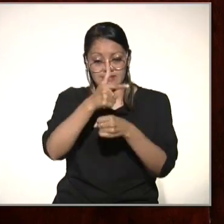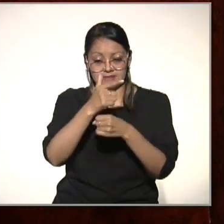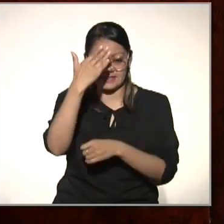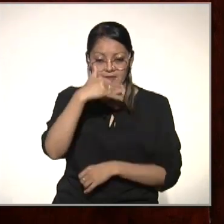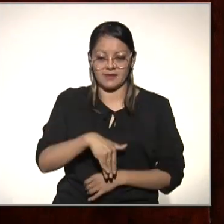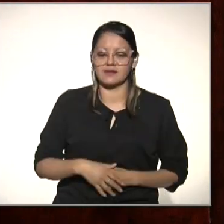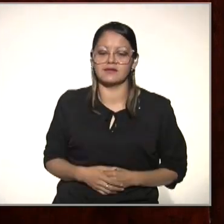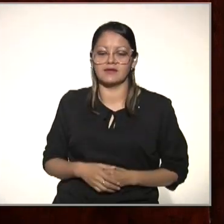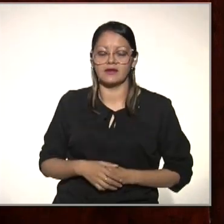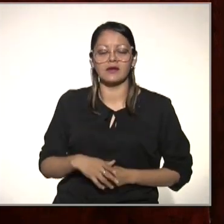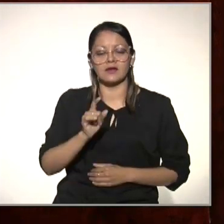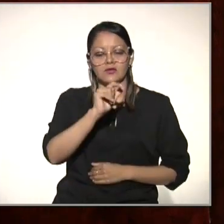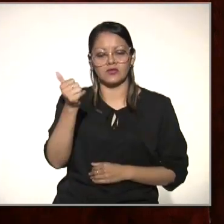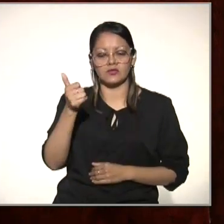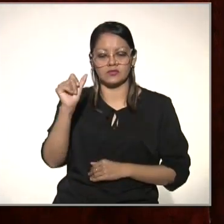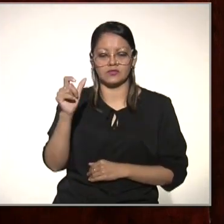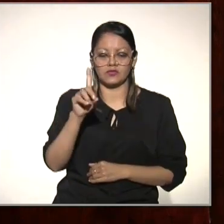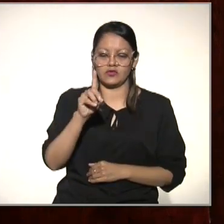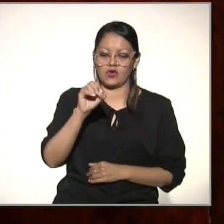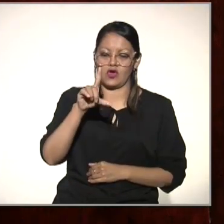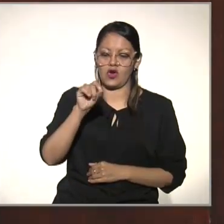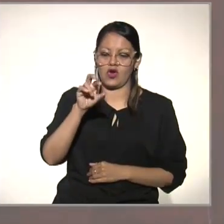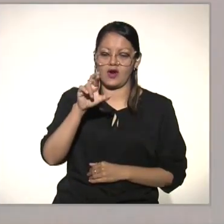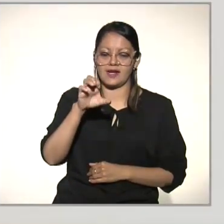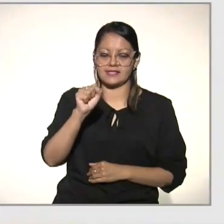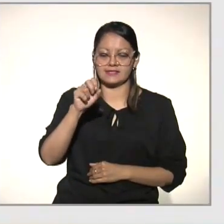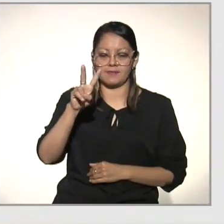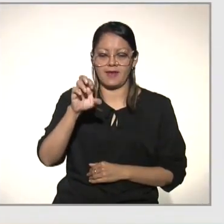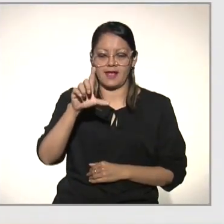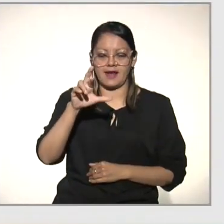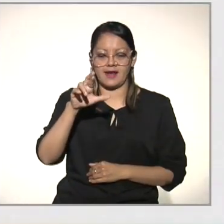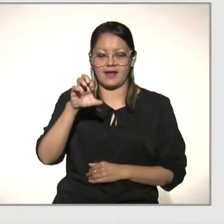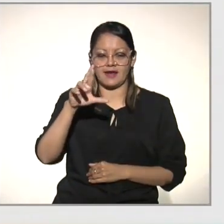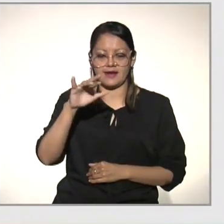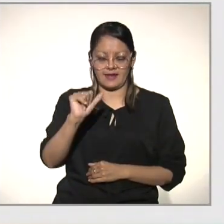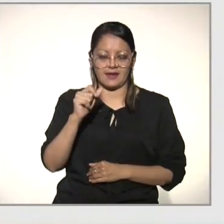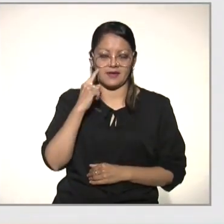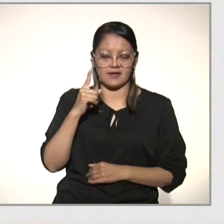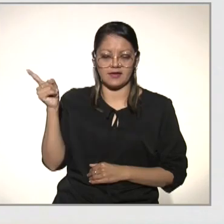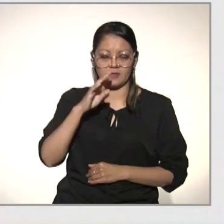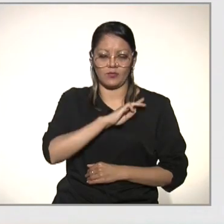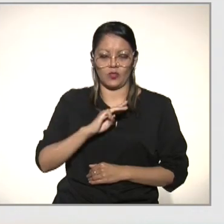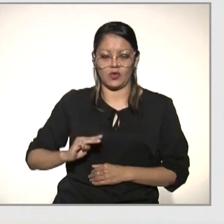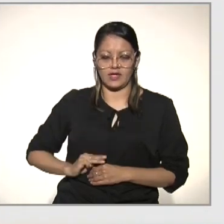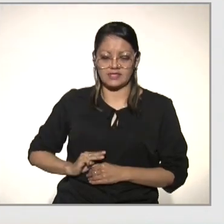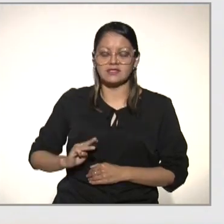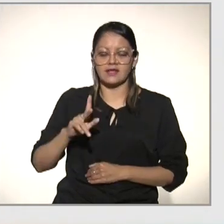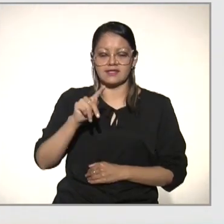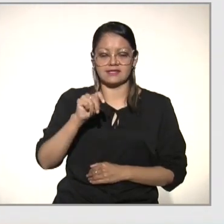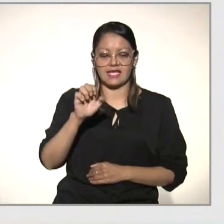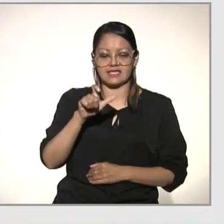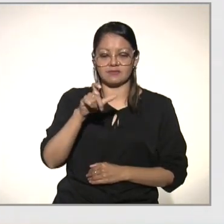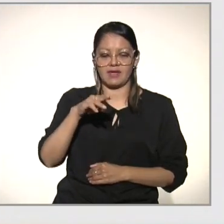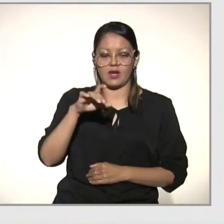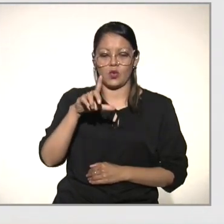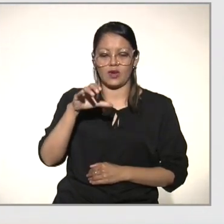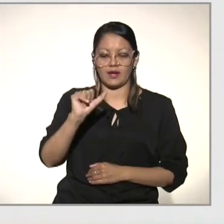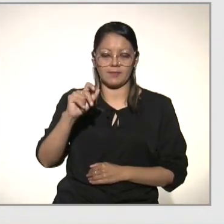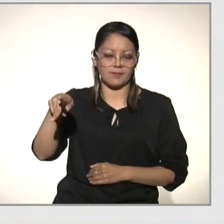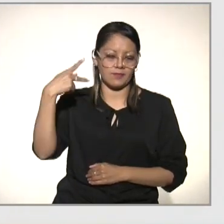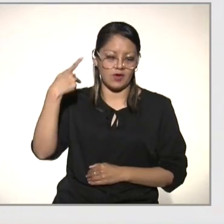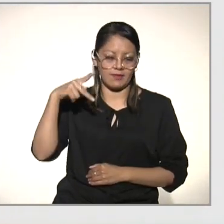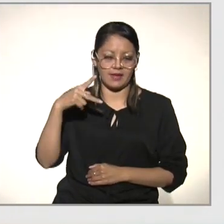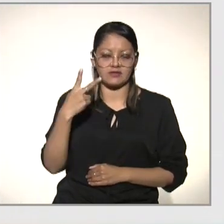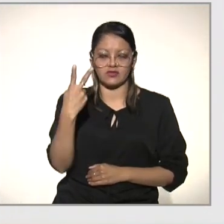paradero. Continúo con Dolores Valeria Sierra López. Ella se extravió en el municipio de San Martín Texmelucan, Puebla, el 2